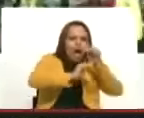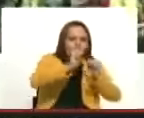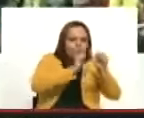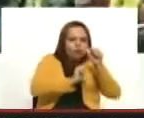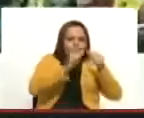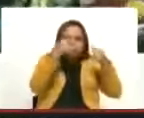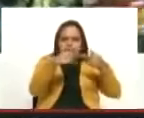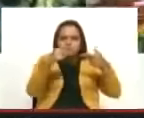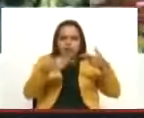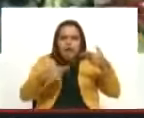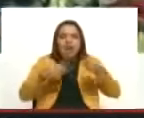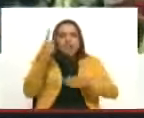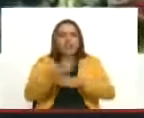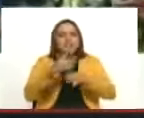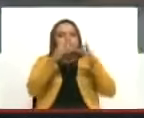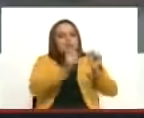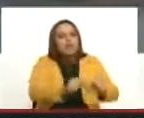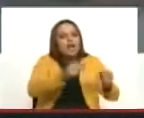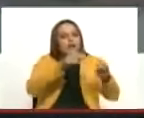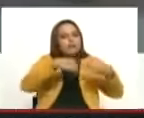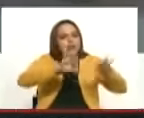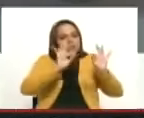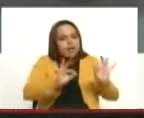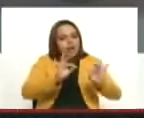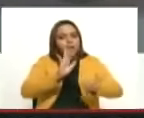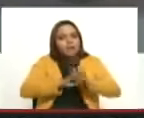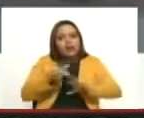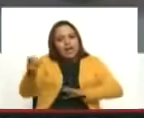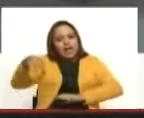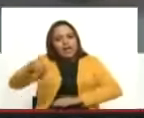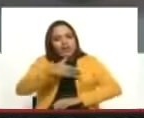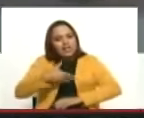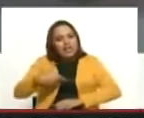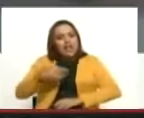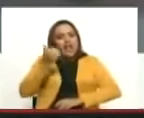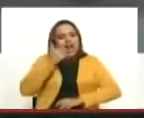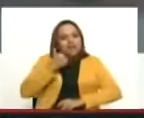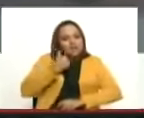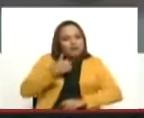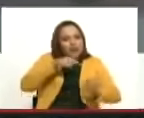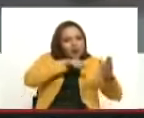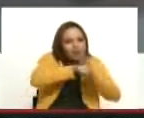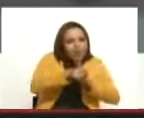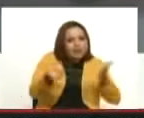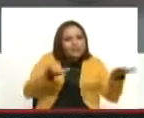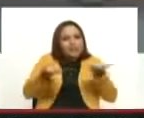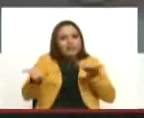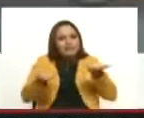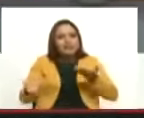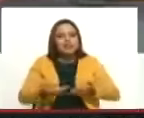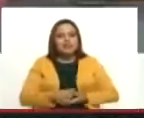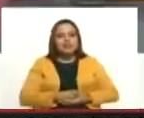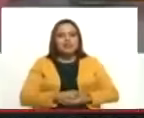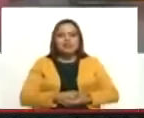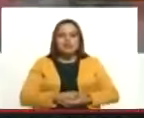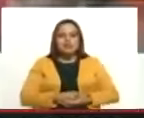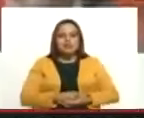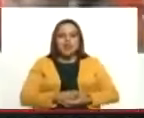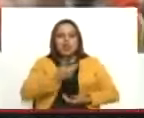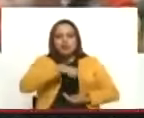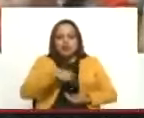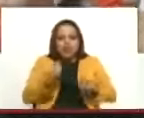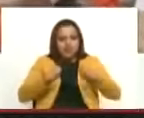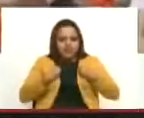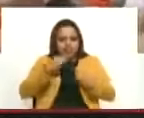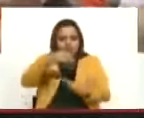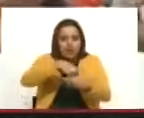etcétera. Deben tener seguridad especial porque ellos nos van a sabotear. Nos van a sabotear nuestra vida en la